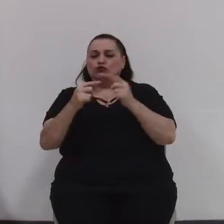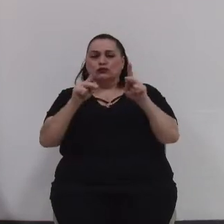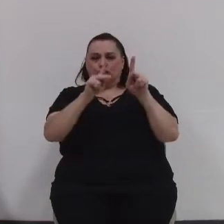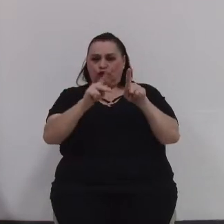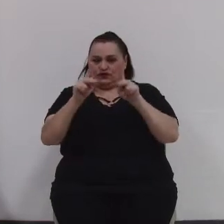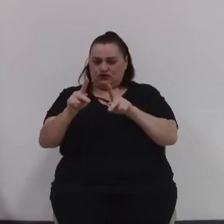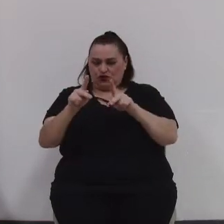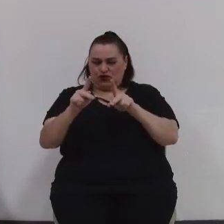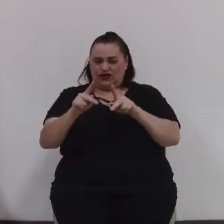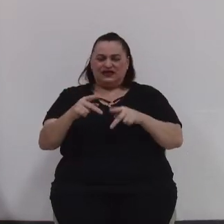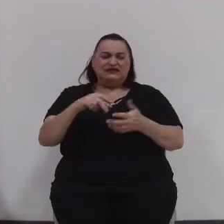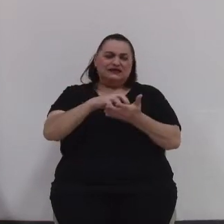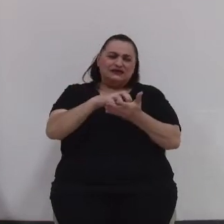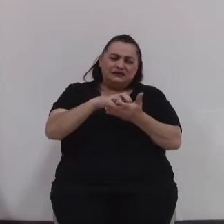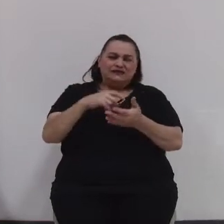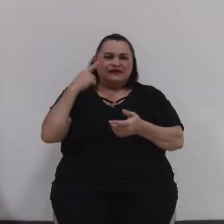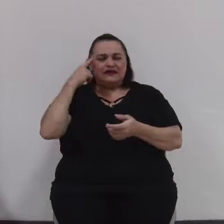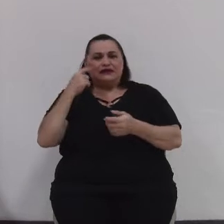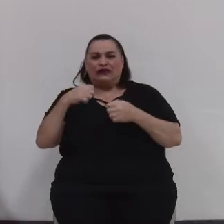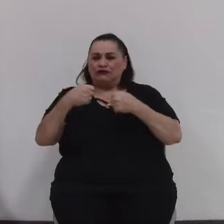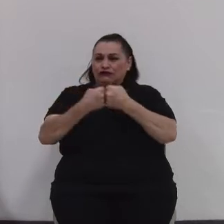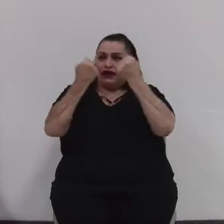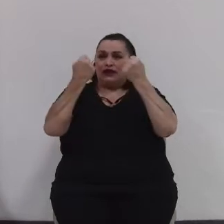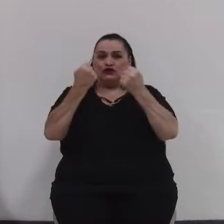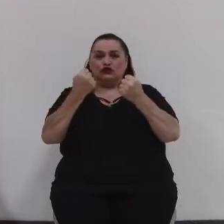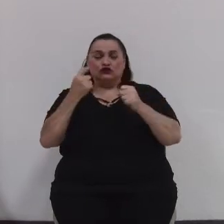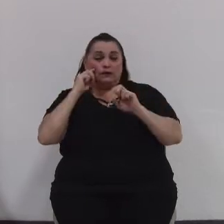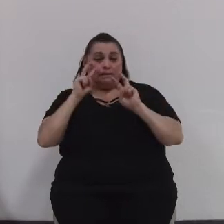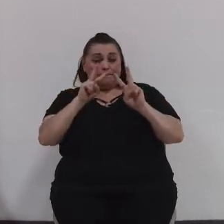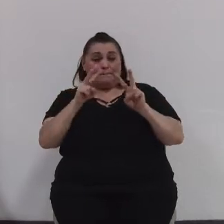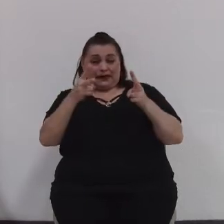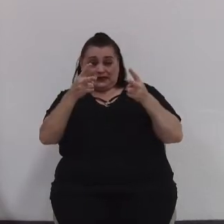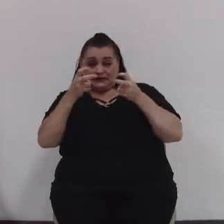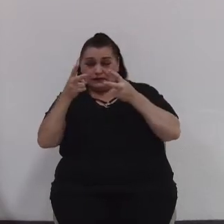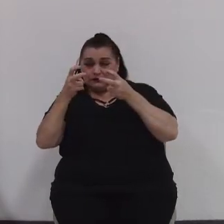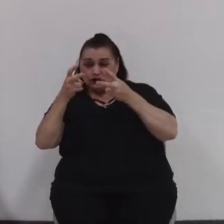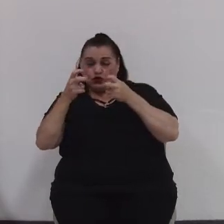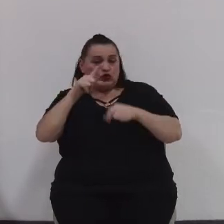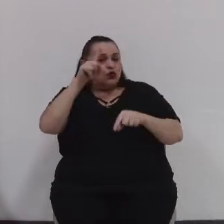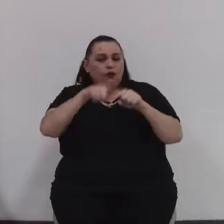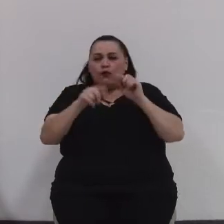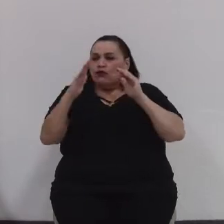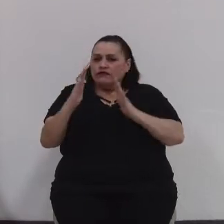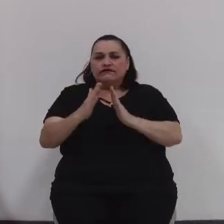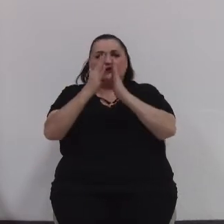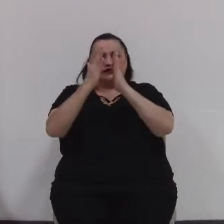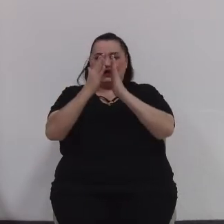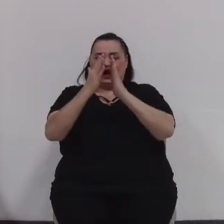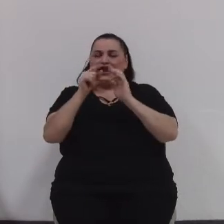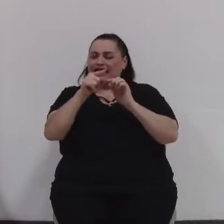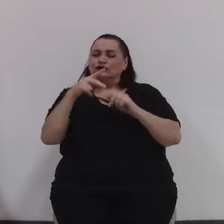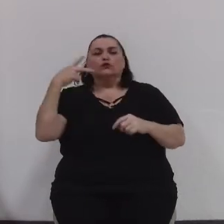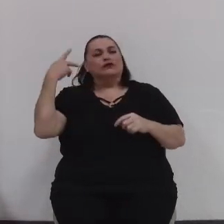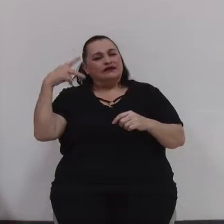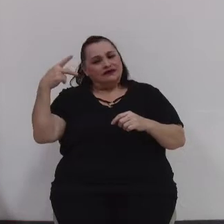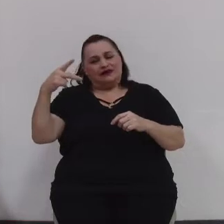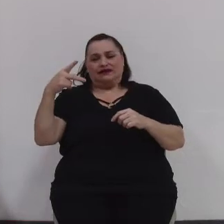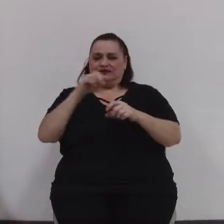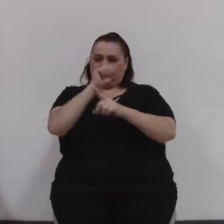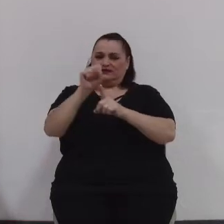el desasosiego, el peso de los desafíos y la percepción de ser incapaces de enfrentarlos agrava aún más la